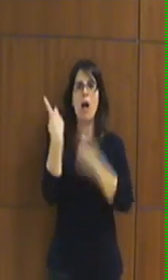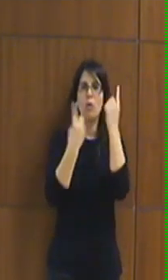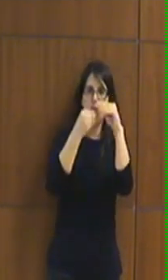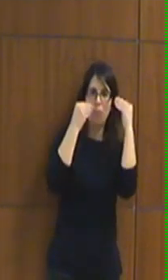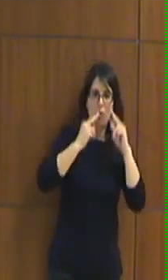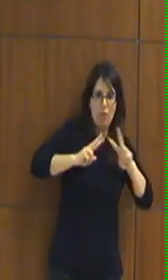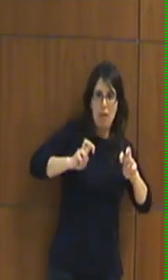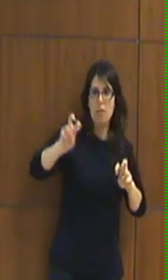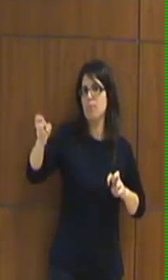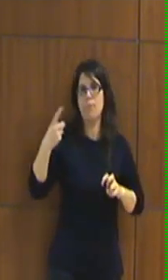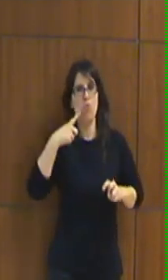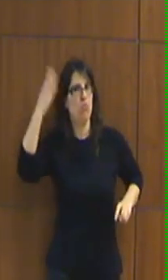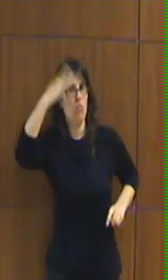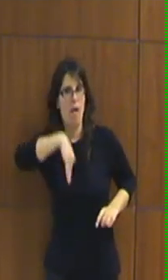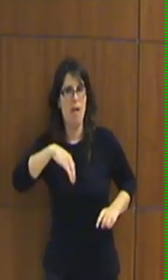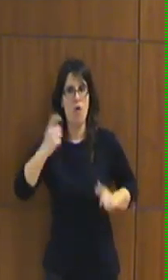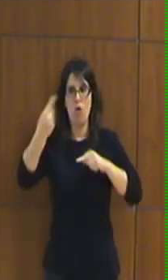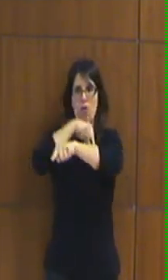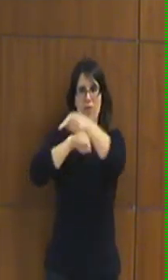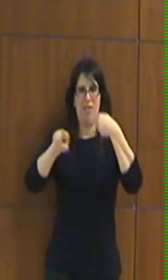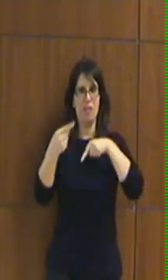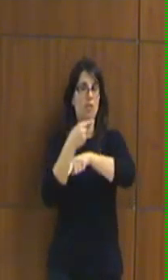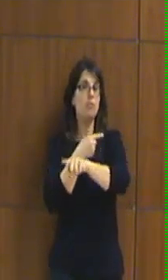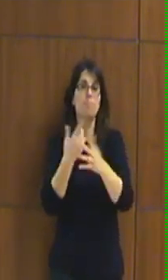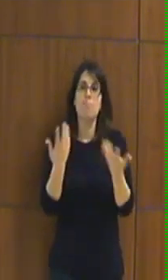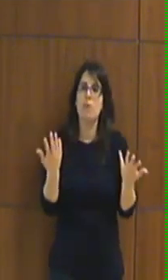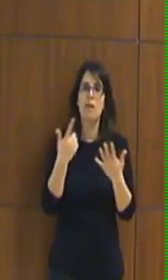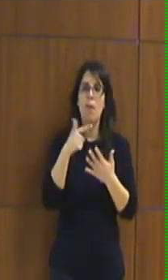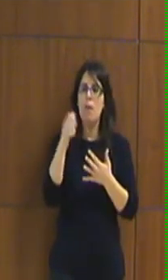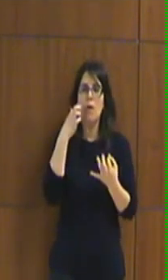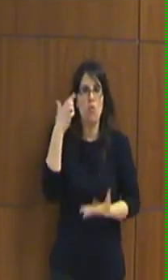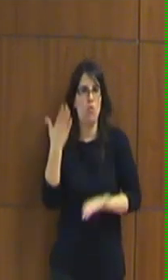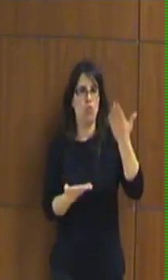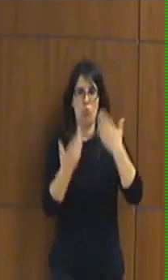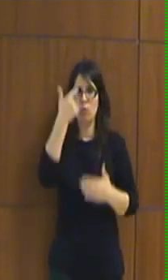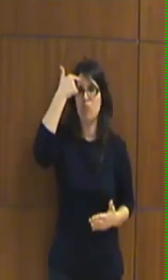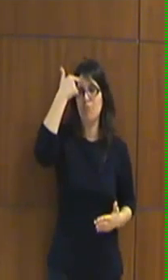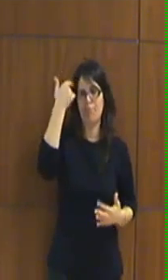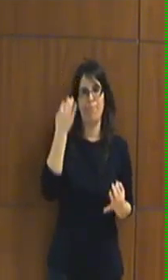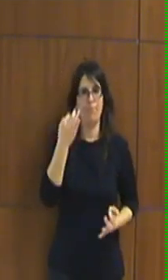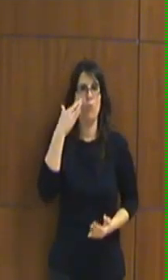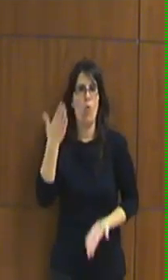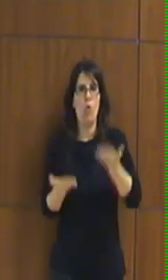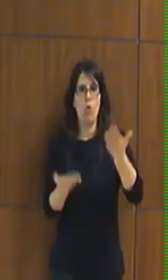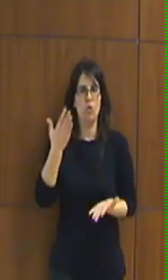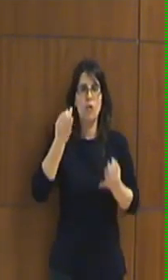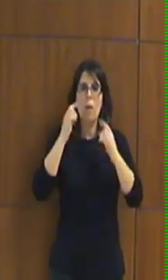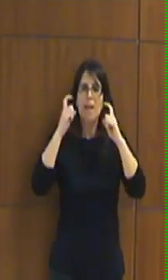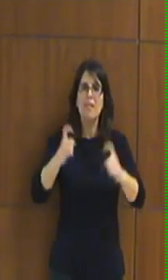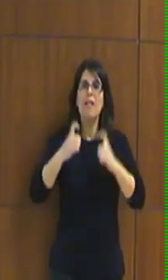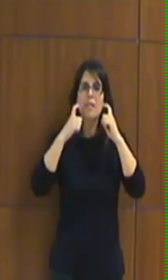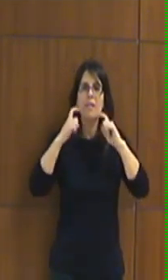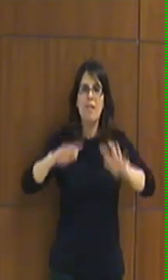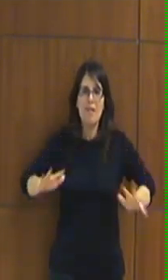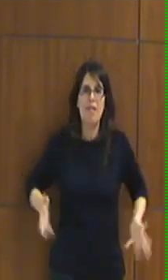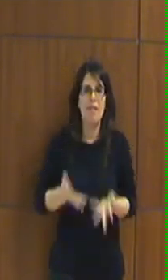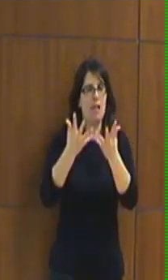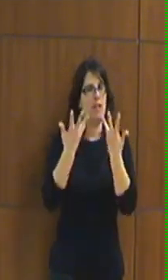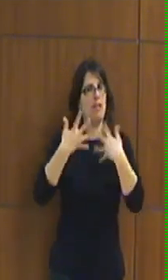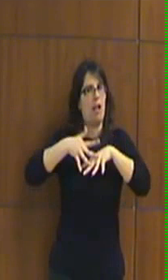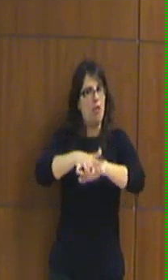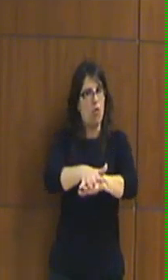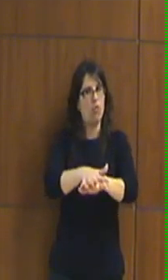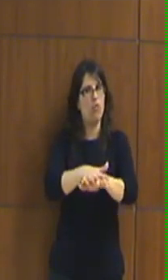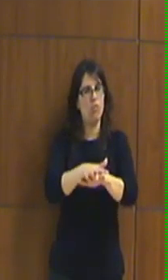tenido. Ahí yo creo que habría que ser justos, ¿no? Y ahí habría que intentar empujar más esa integración